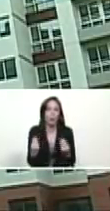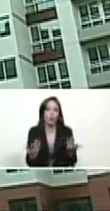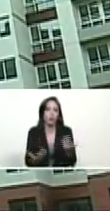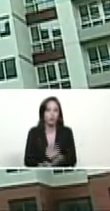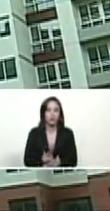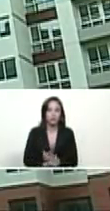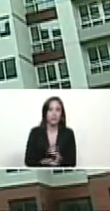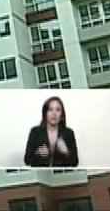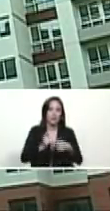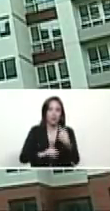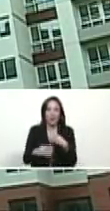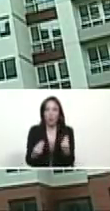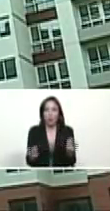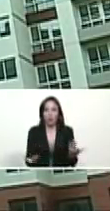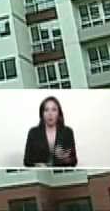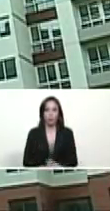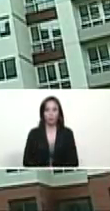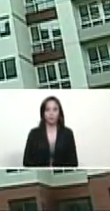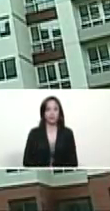salvaje?